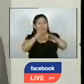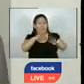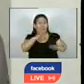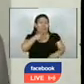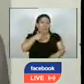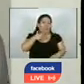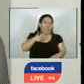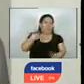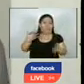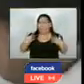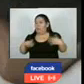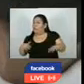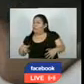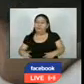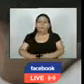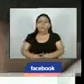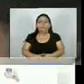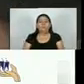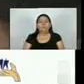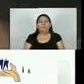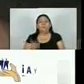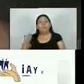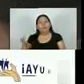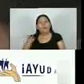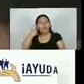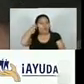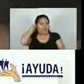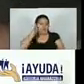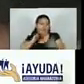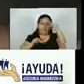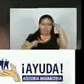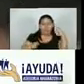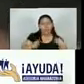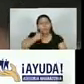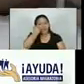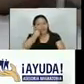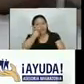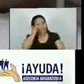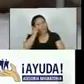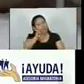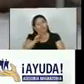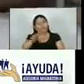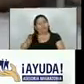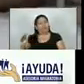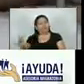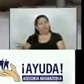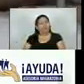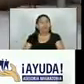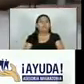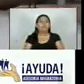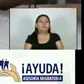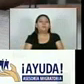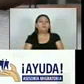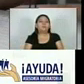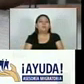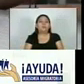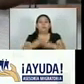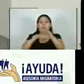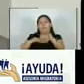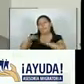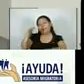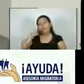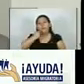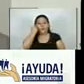mayores síntomas de ansiedad y depresión. Mientras que en los jóvenes se identificaron otros aspectos. Estudiantes de mayor